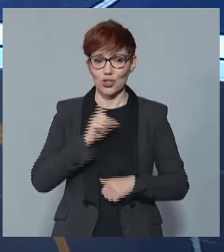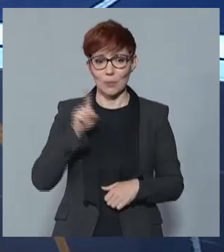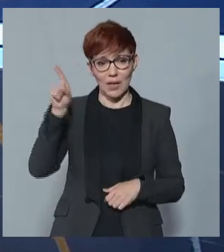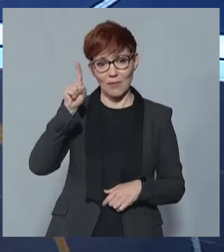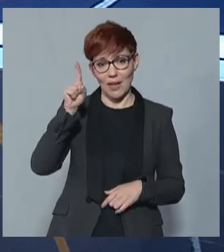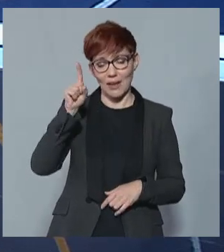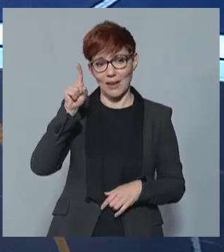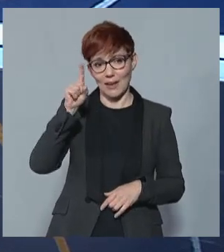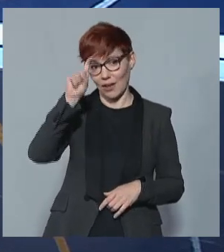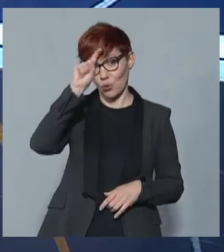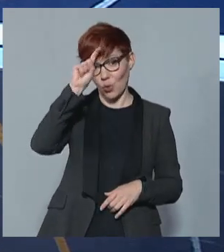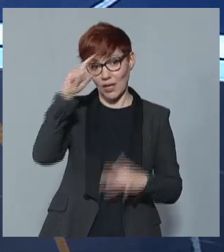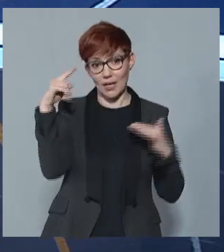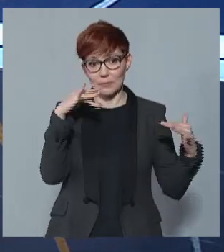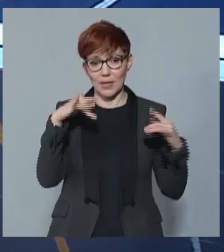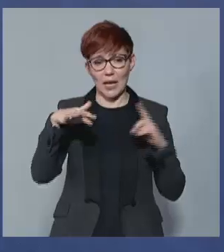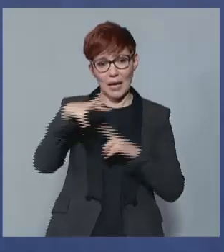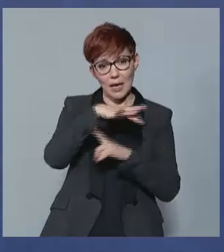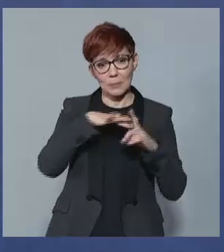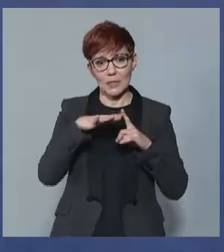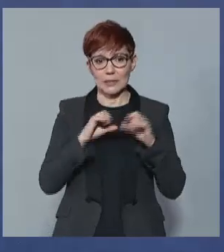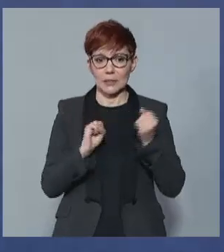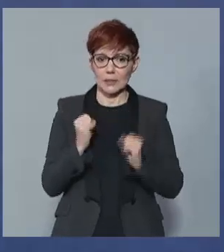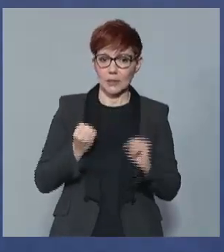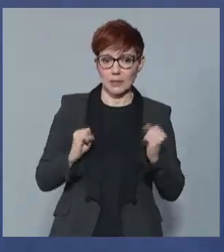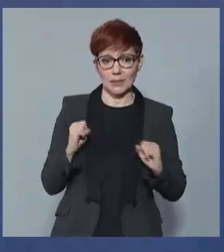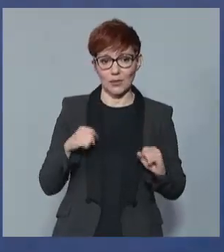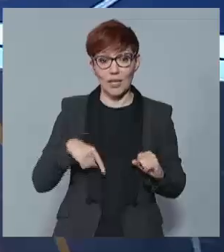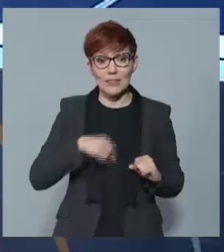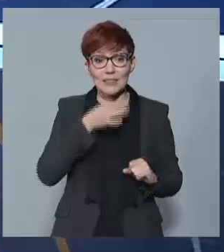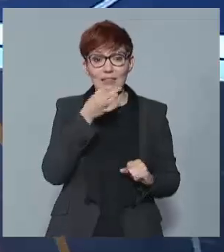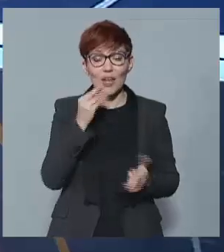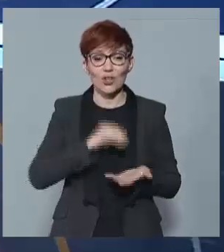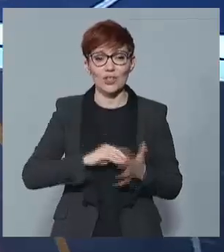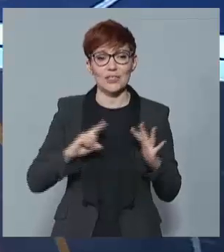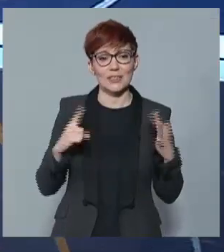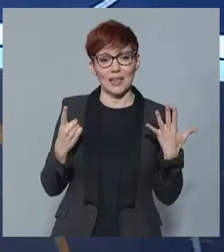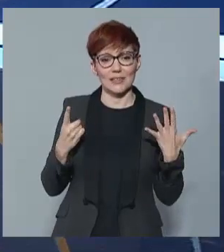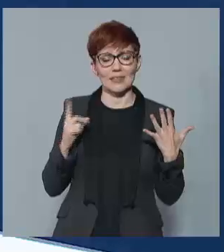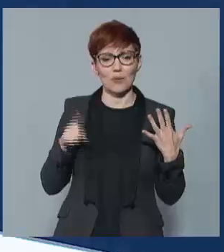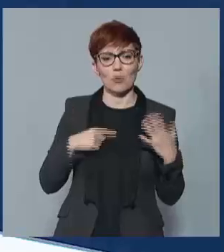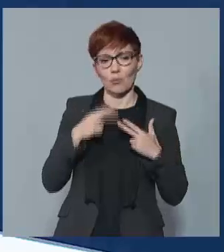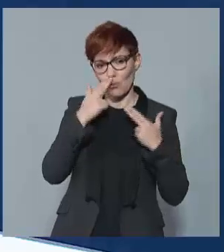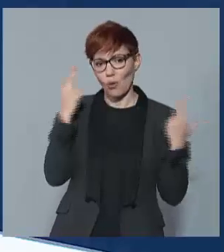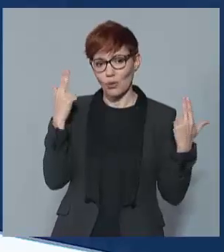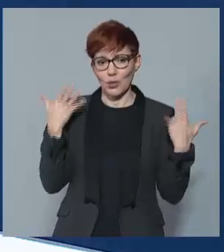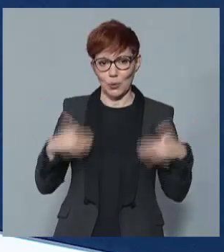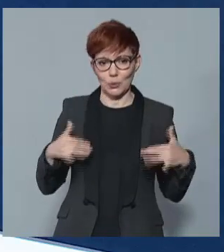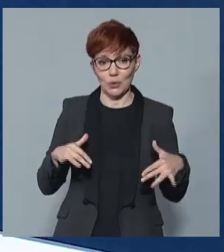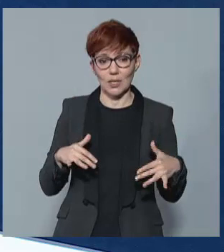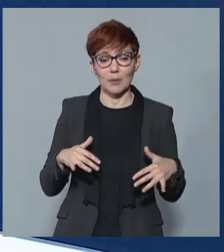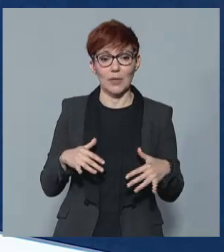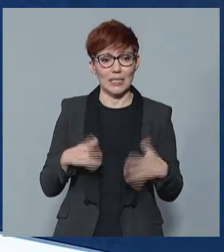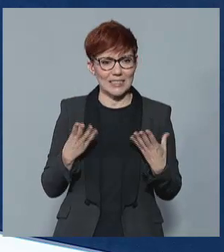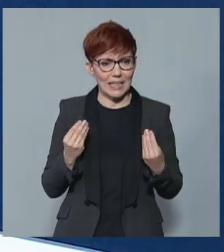hombre, sabía que iba a ser un ambiente muy caliente, que esta tarde a partir de las 6 pues el público iba a apretar Marienka, pero quizá a lo mejor no se esperaba todo lo que está